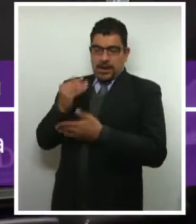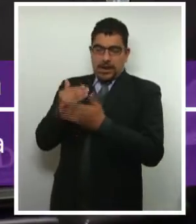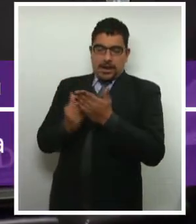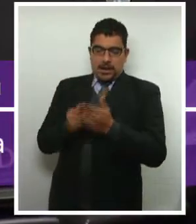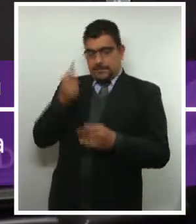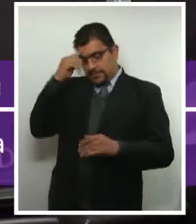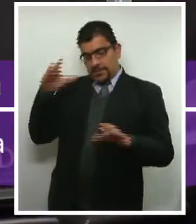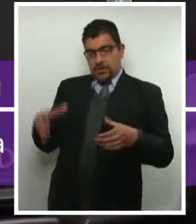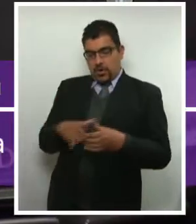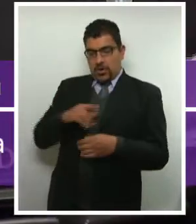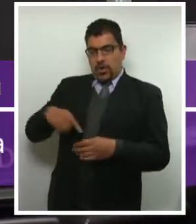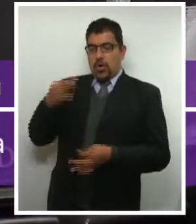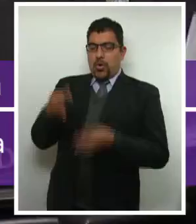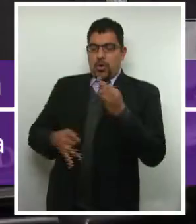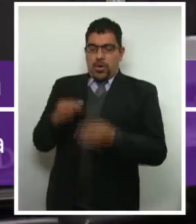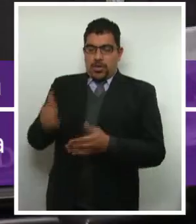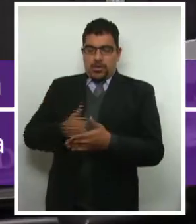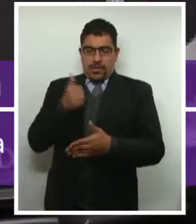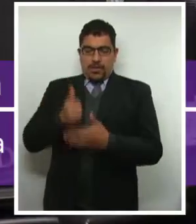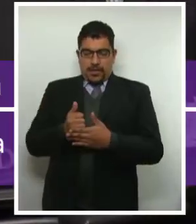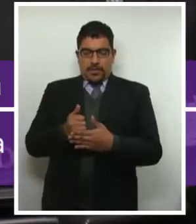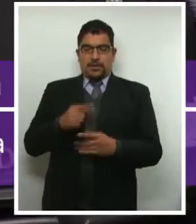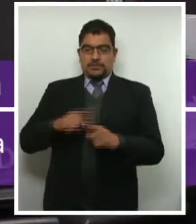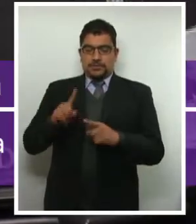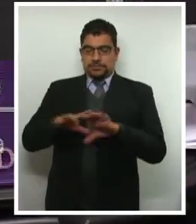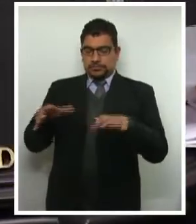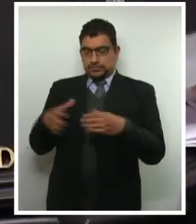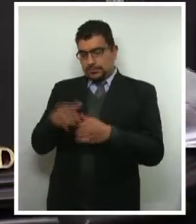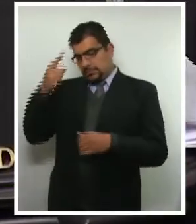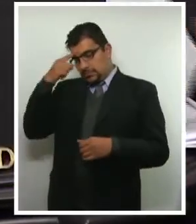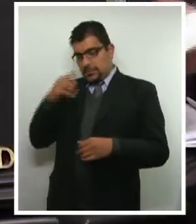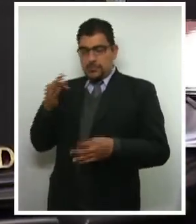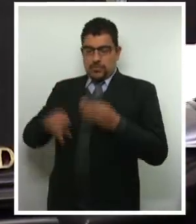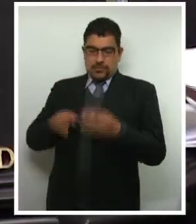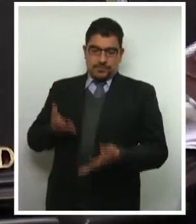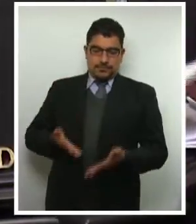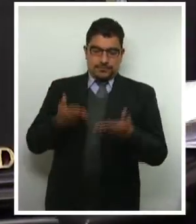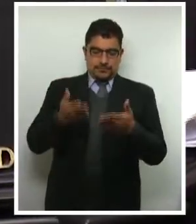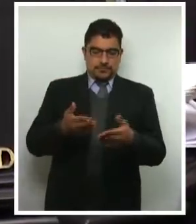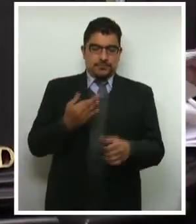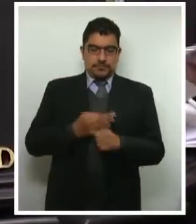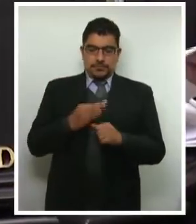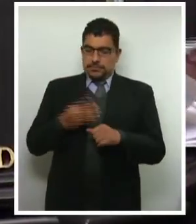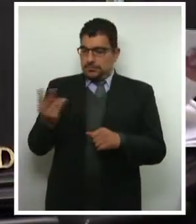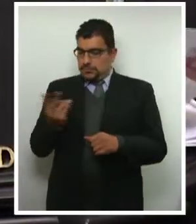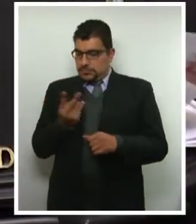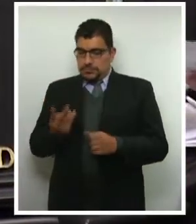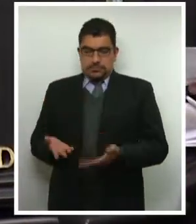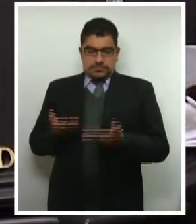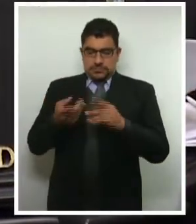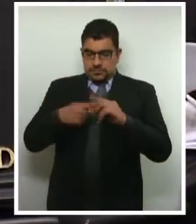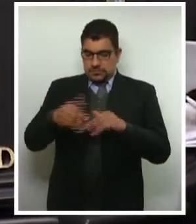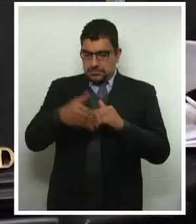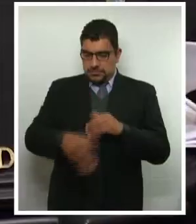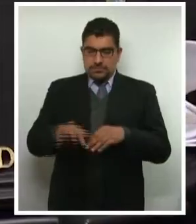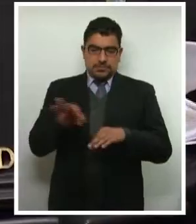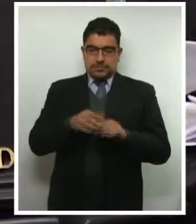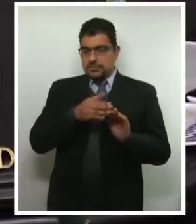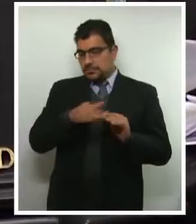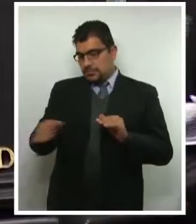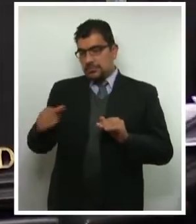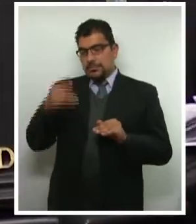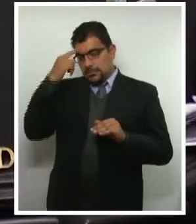al Consejo Judicial Ciudadano y al Consejo de la Judicatura, las cuales deberán iniciar su